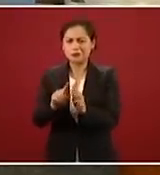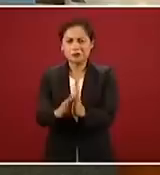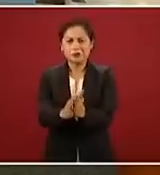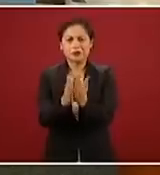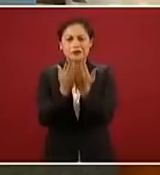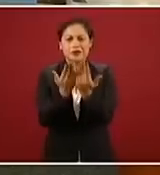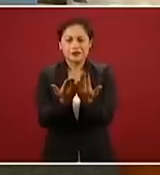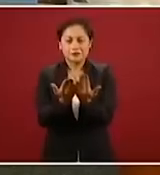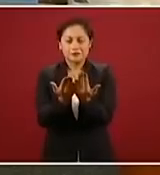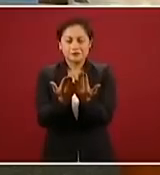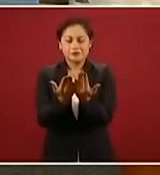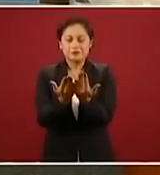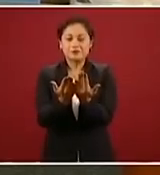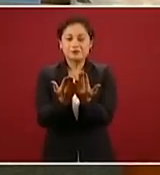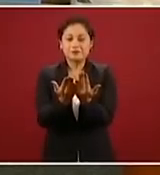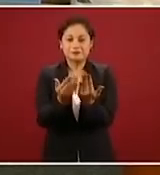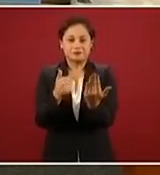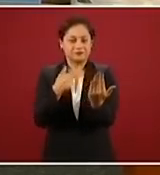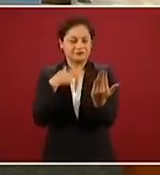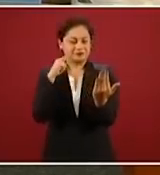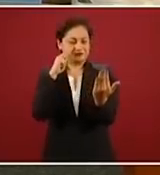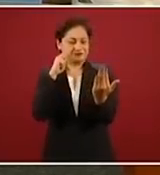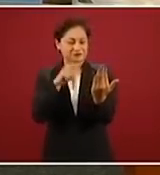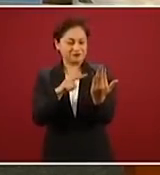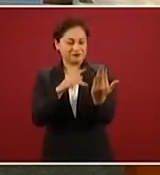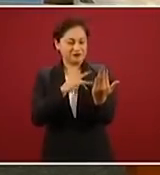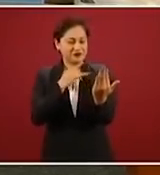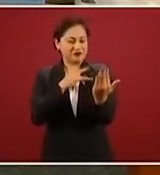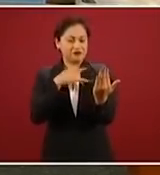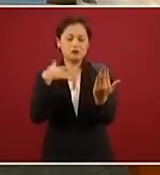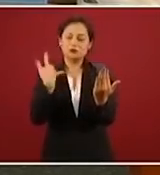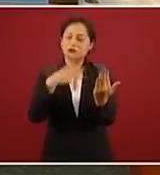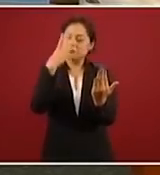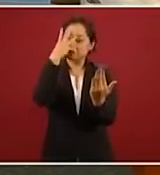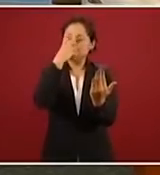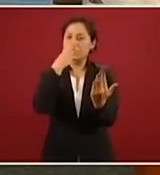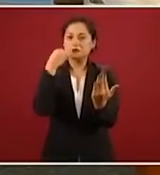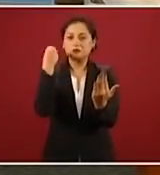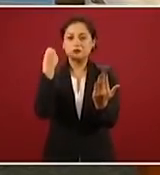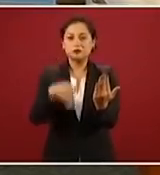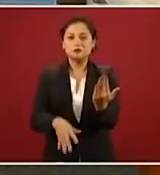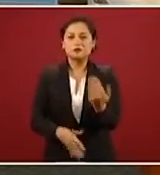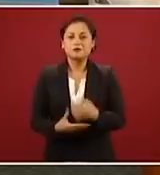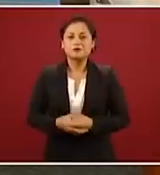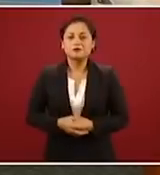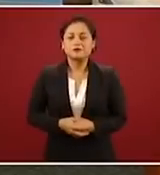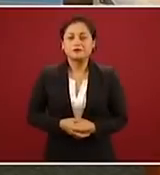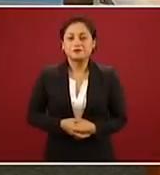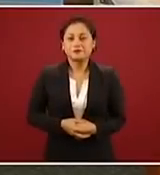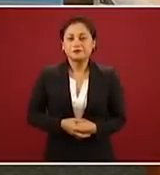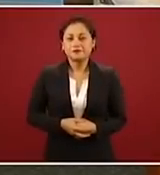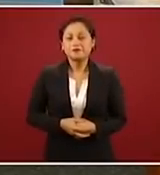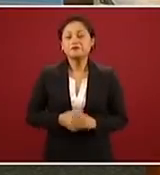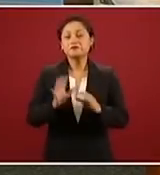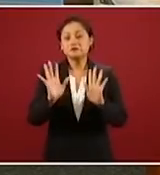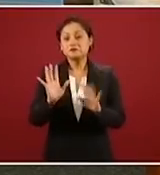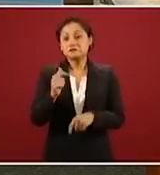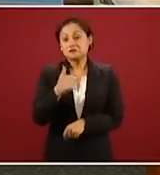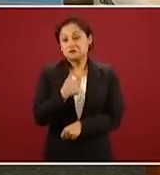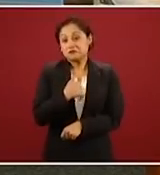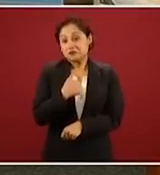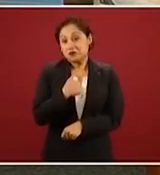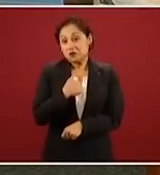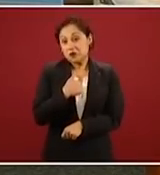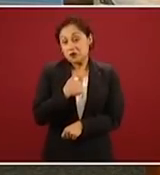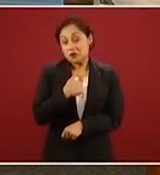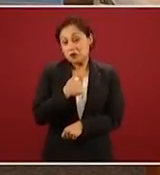son algo maravilloso. Considero que estos libros